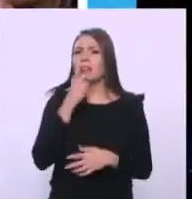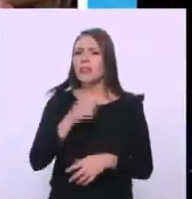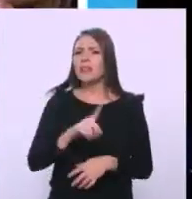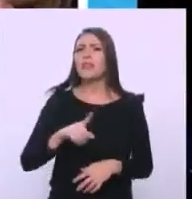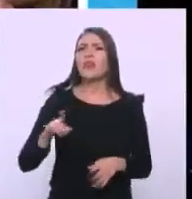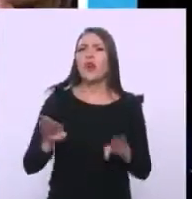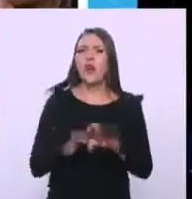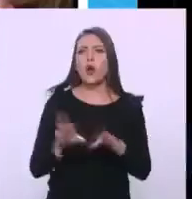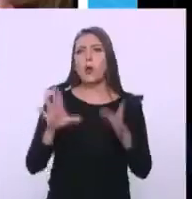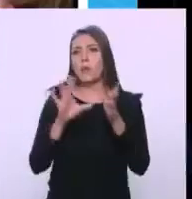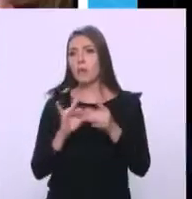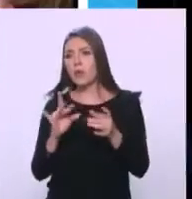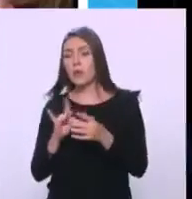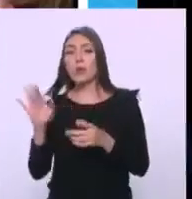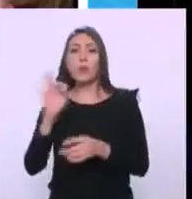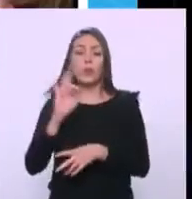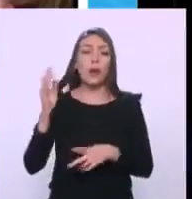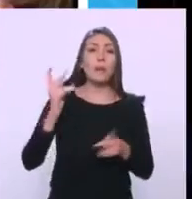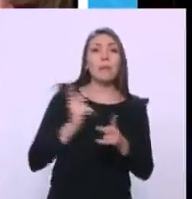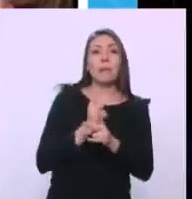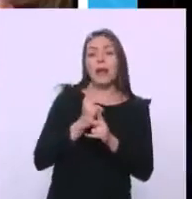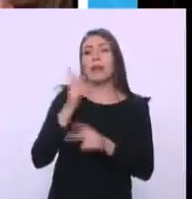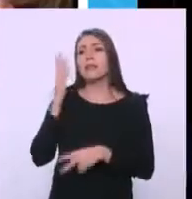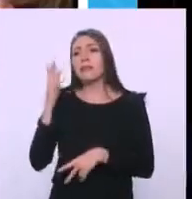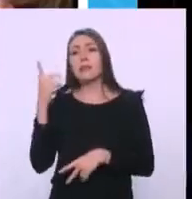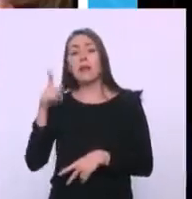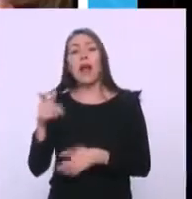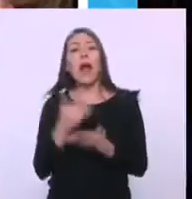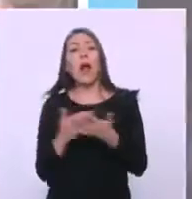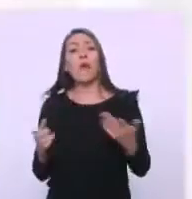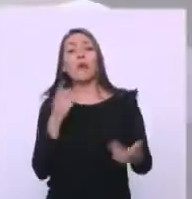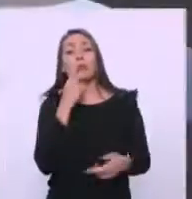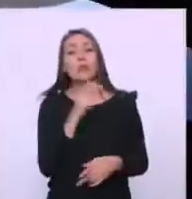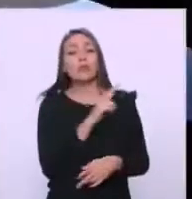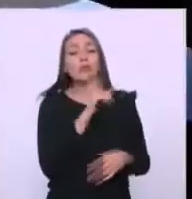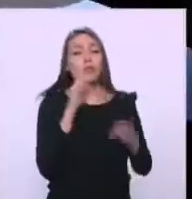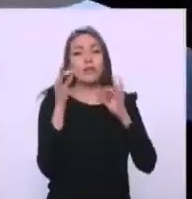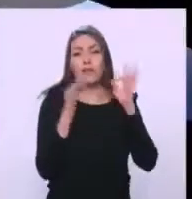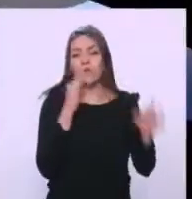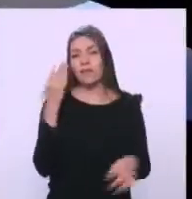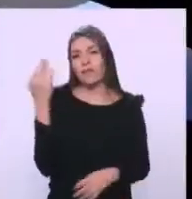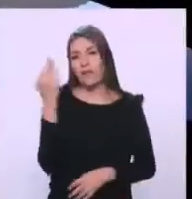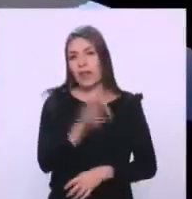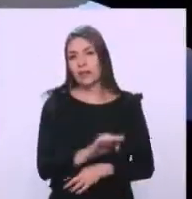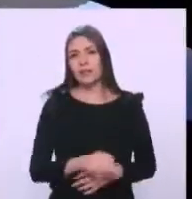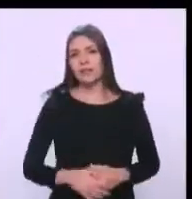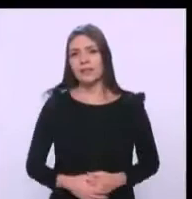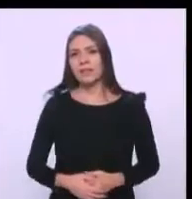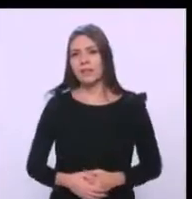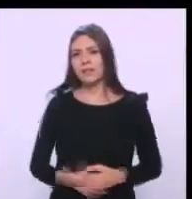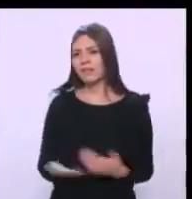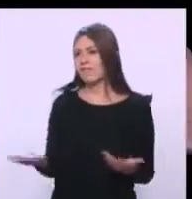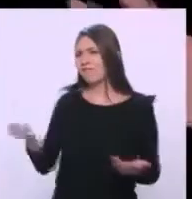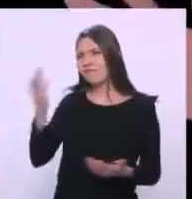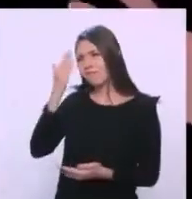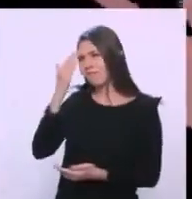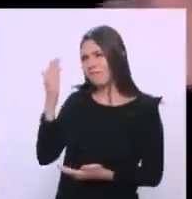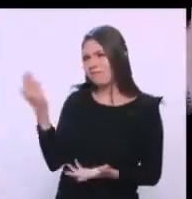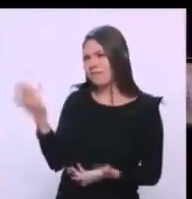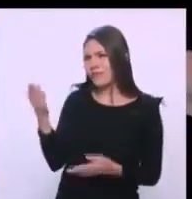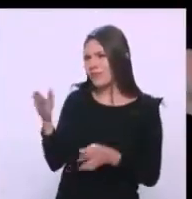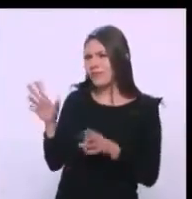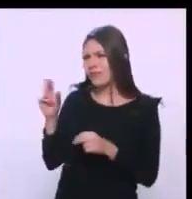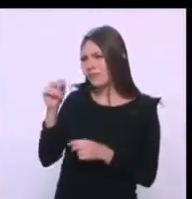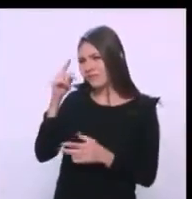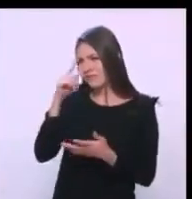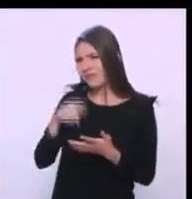eso fuera a suceder, pero ahora ya la convierten en una noticia falsa. Y lo afirman y todo, y por supuesto es absurdo, ¿no? Es absurdo. No, pero tal vez es lo que